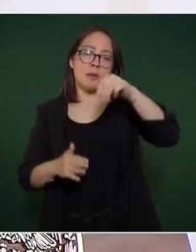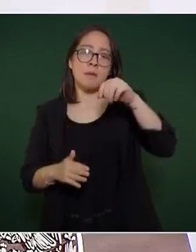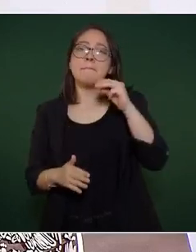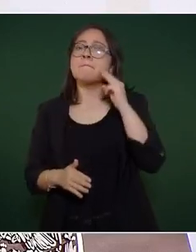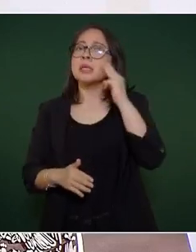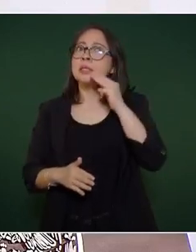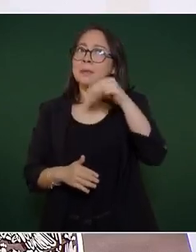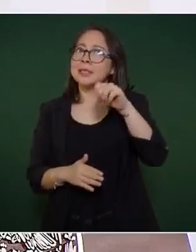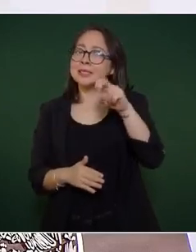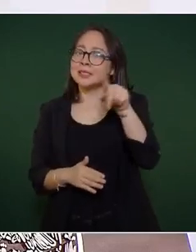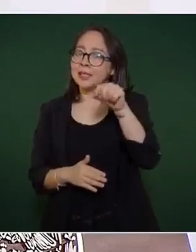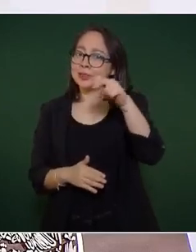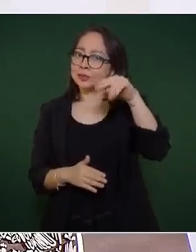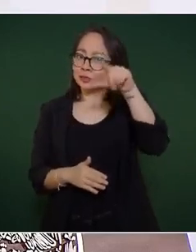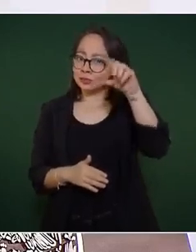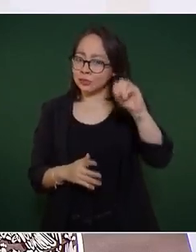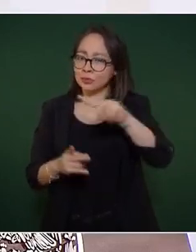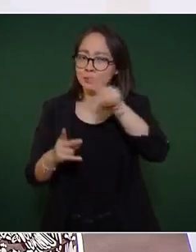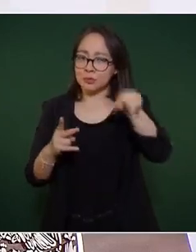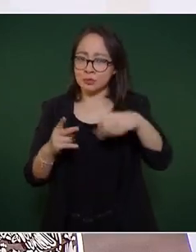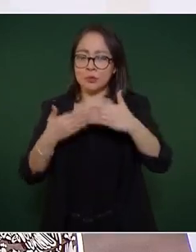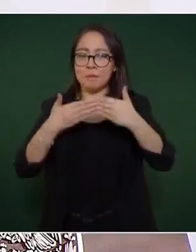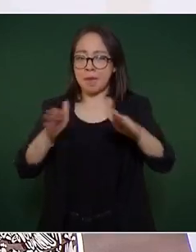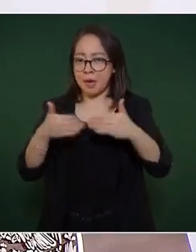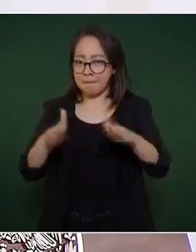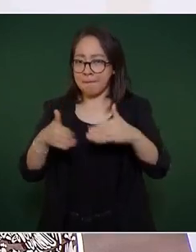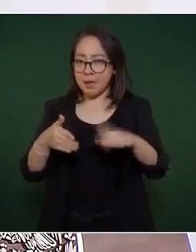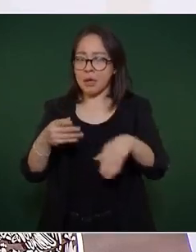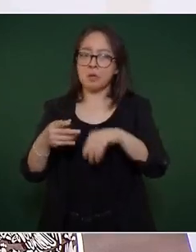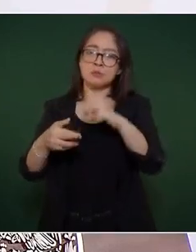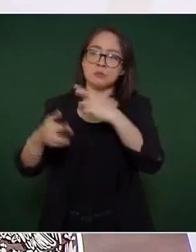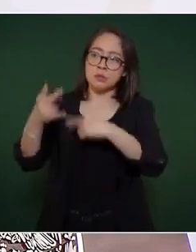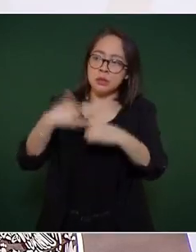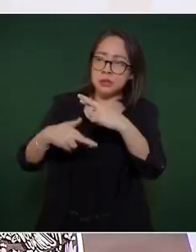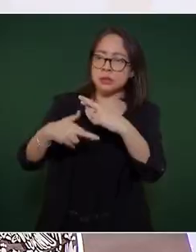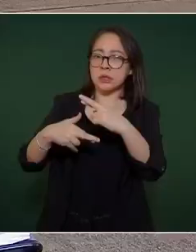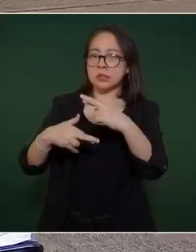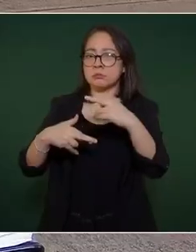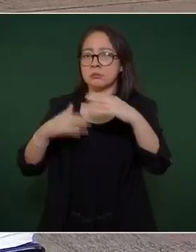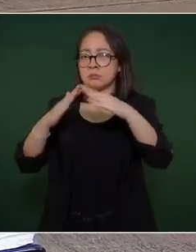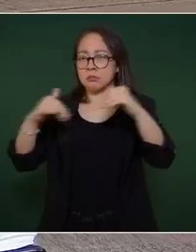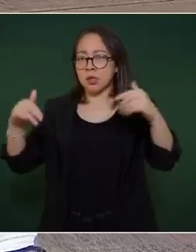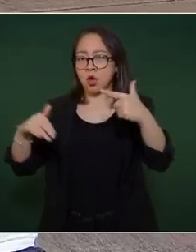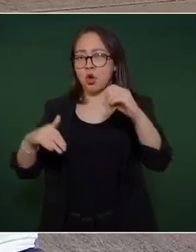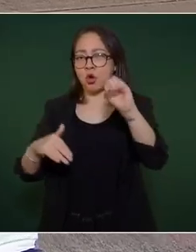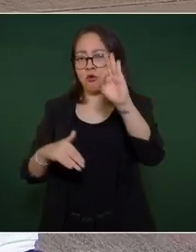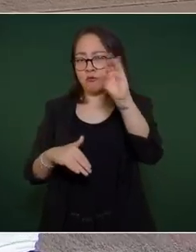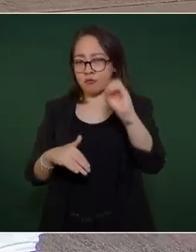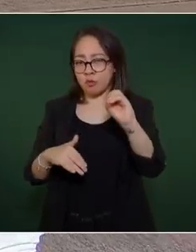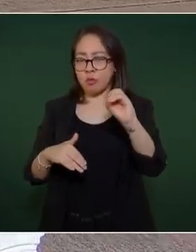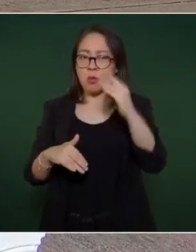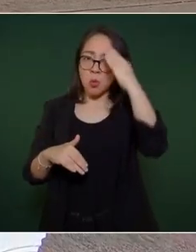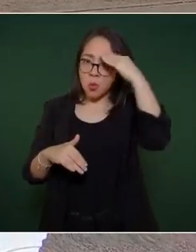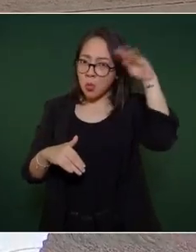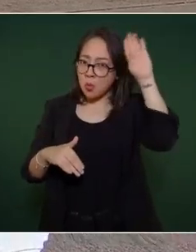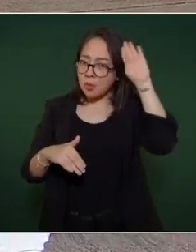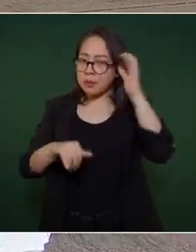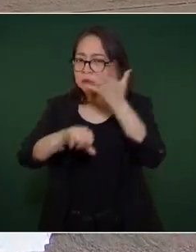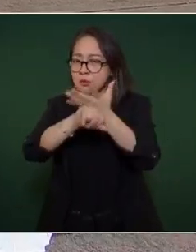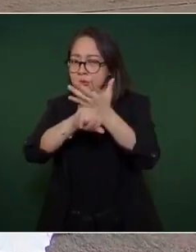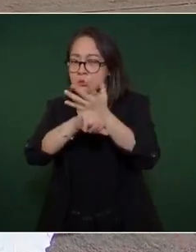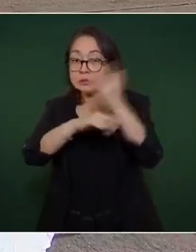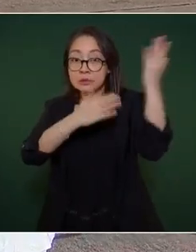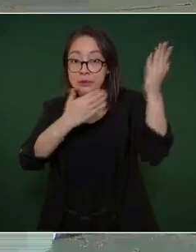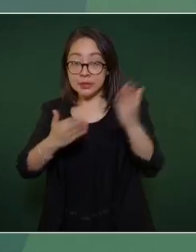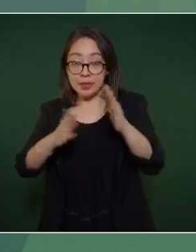regresar al Golfo, pasando por Cuba, Estados Unidos, y finalmente llega nuevamente al puerto de Veracruz. No